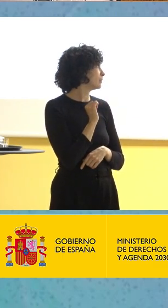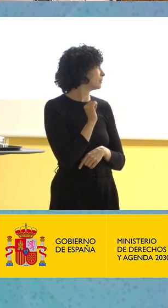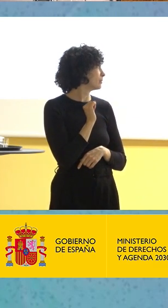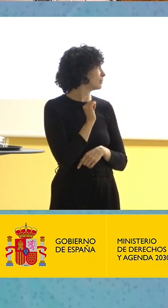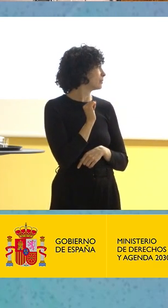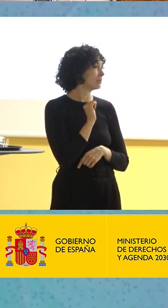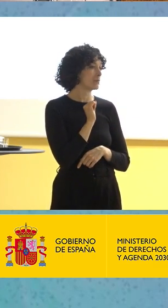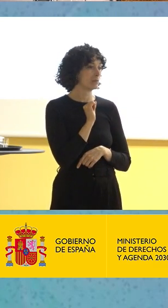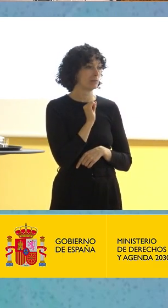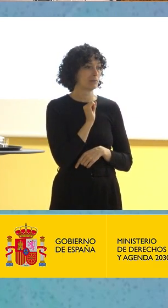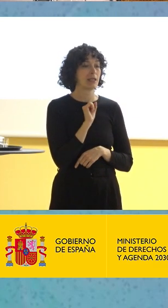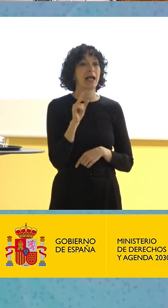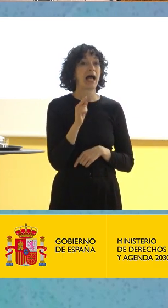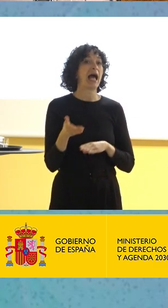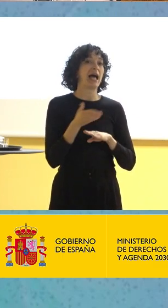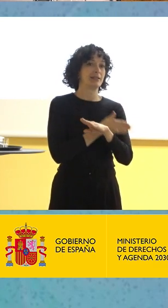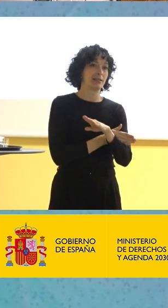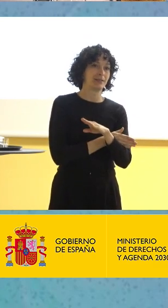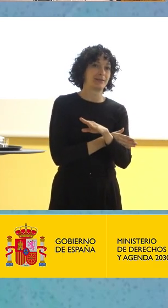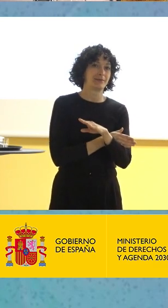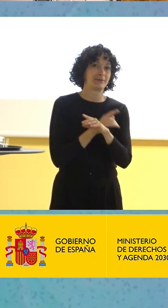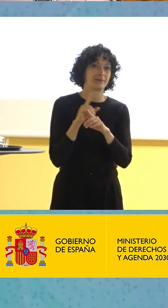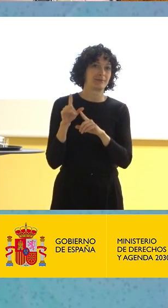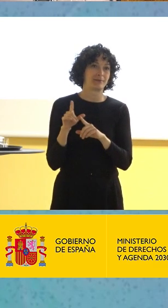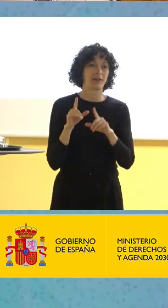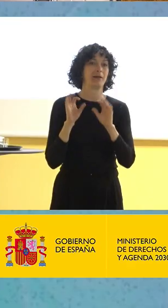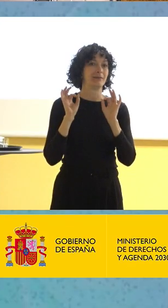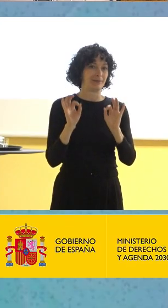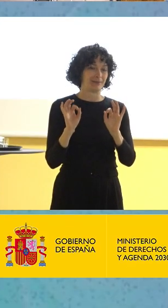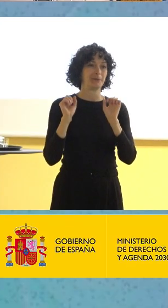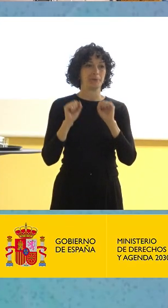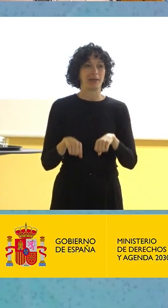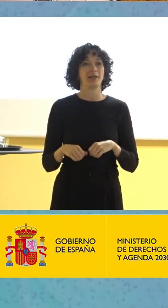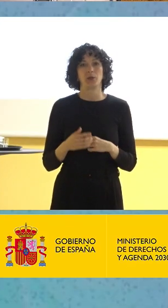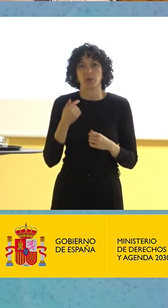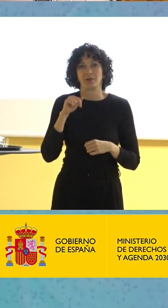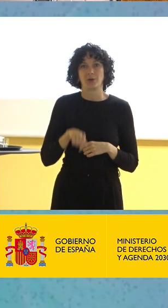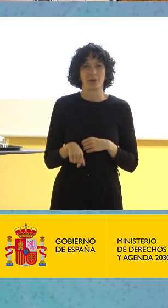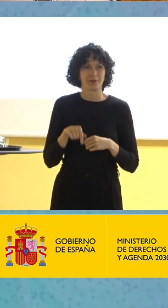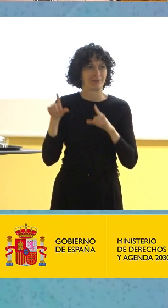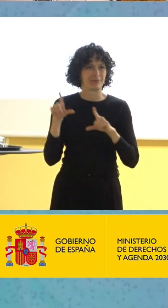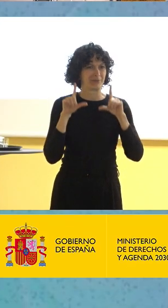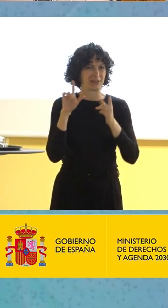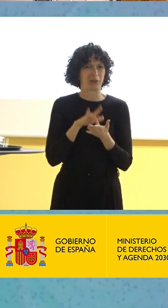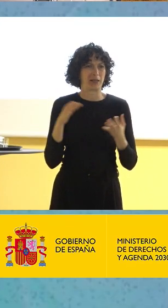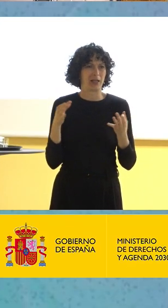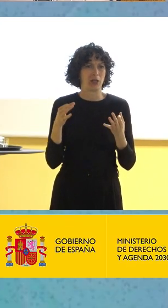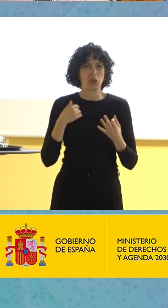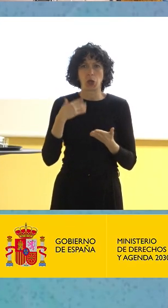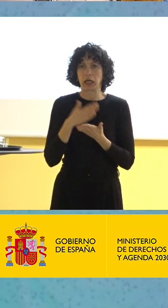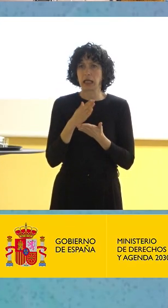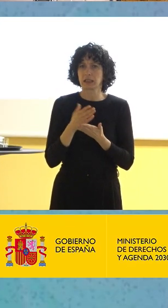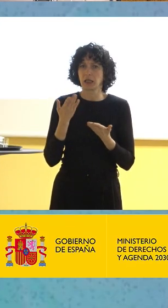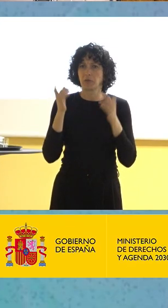Uy, me pasé. Ay, perdón, vale, ya está, ahí. Bueno, hoy no sé qué me está pasando con las diapositivas. Cuando doy clase no me voy tantas